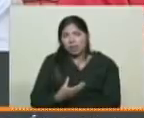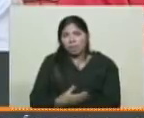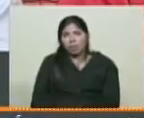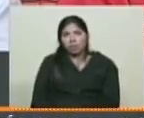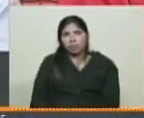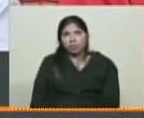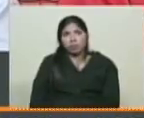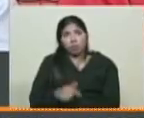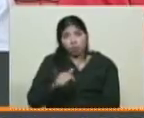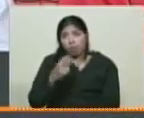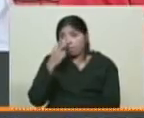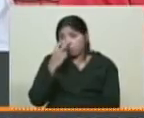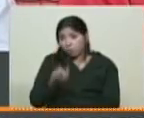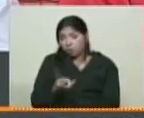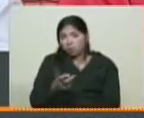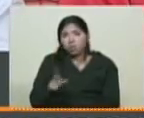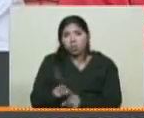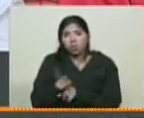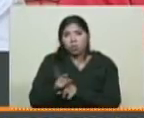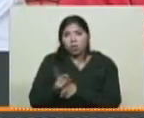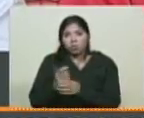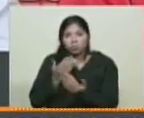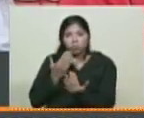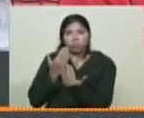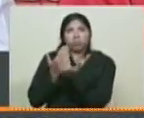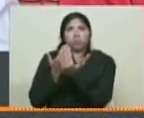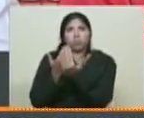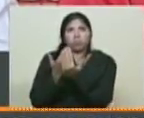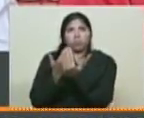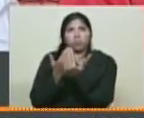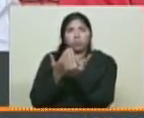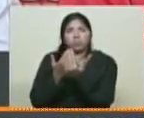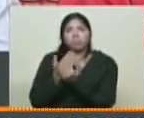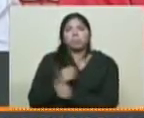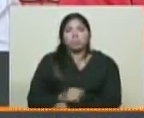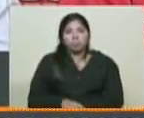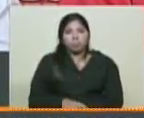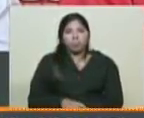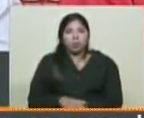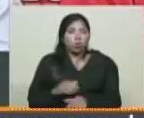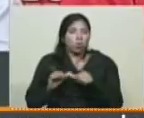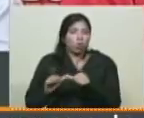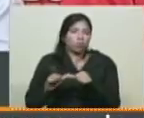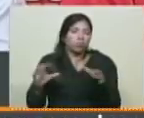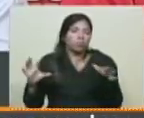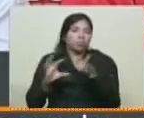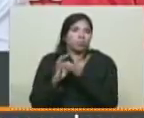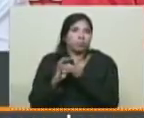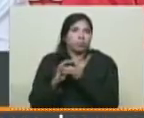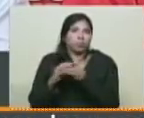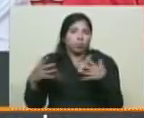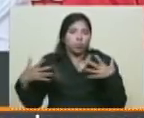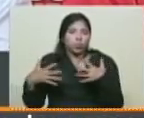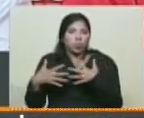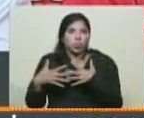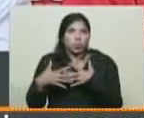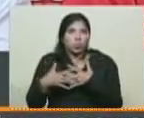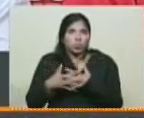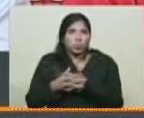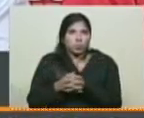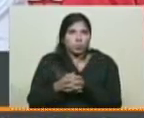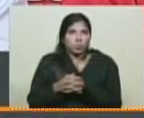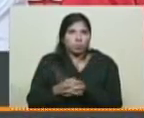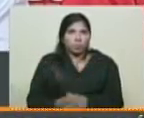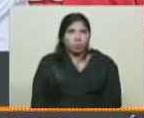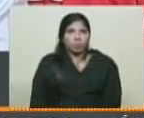que esta visita, bueno, da una cercanía y da la proximidad de lo que pudiéramos nosotros seguir sosteniendo en nuestra política exterior. En